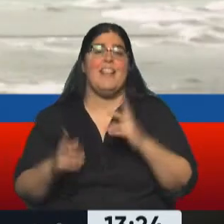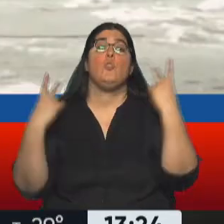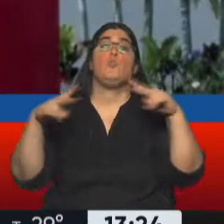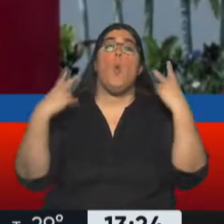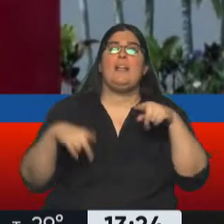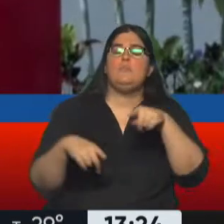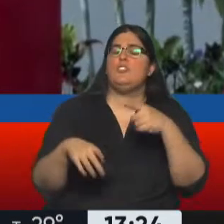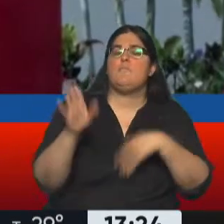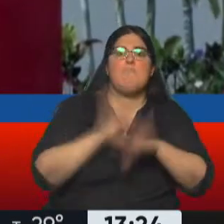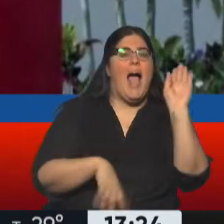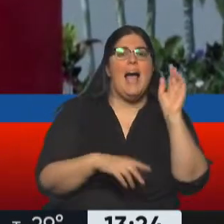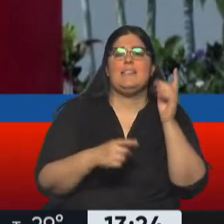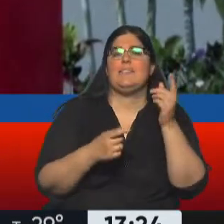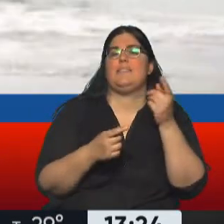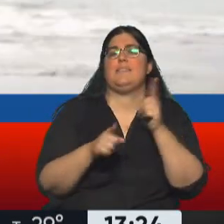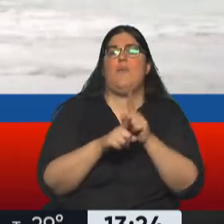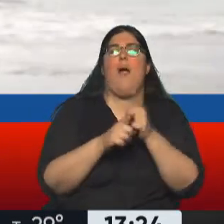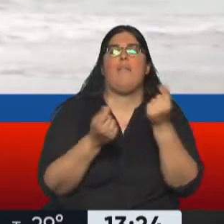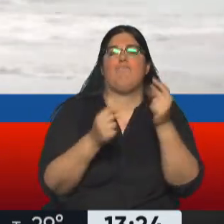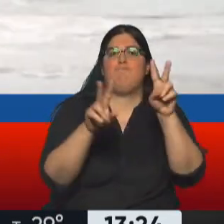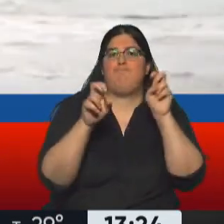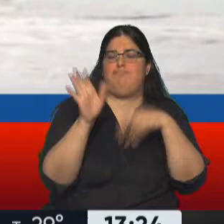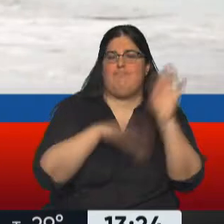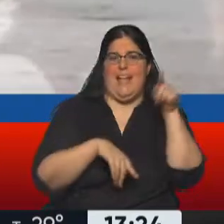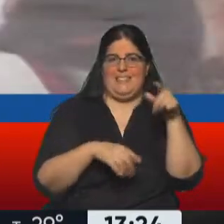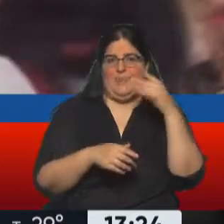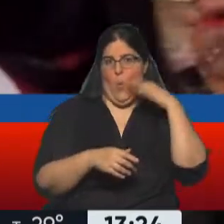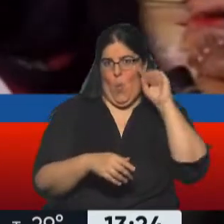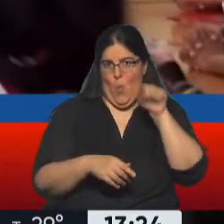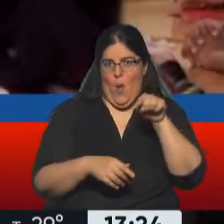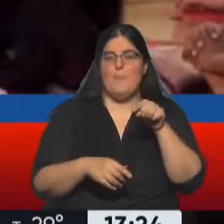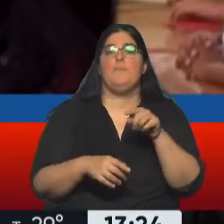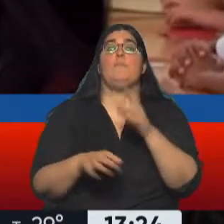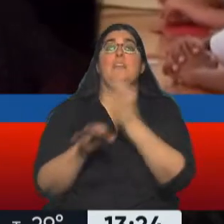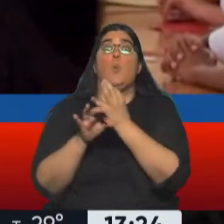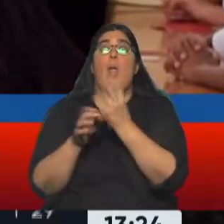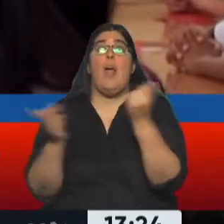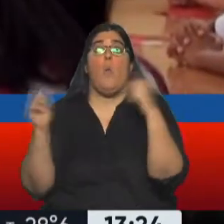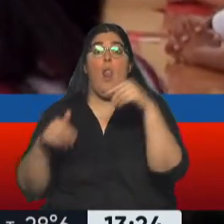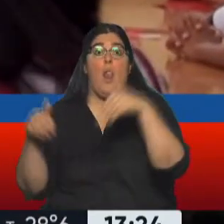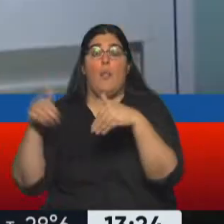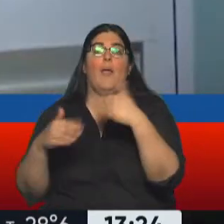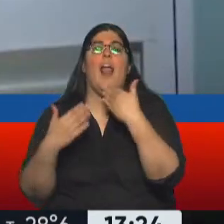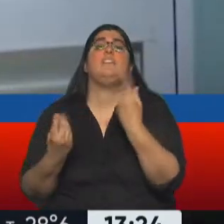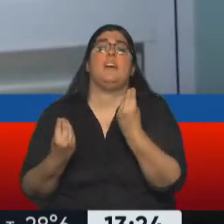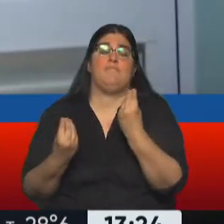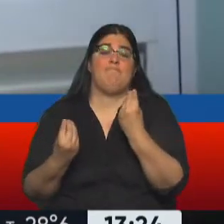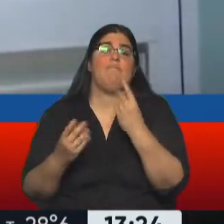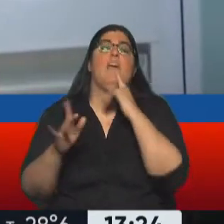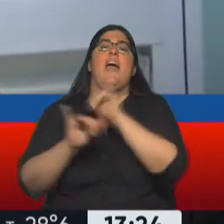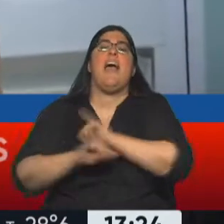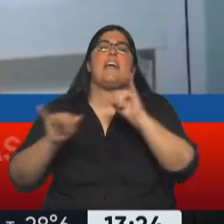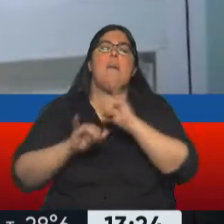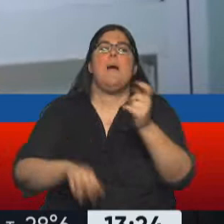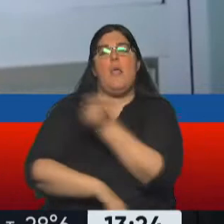constituye la principal vía de acceso de divisas al país. La vuelta a las escuelas se logró gracias al avance de la campaña